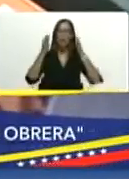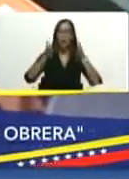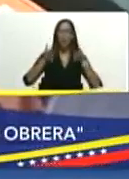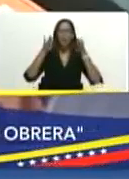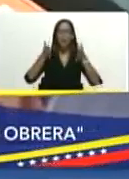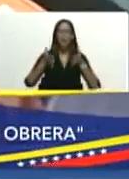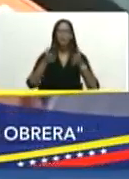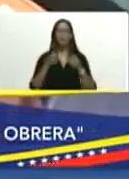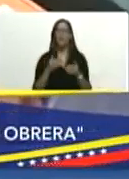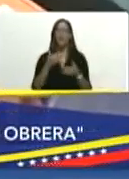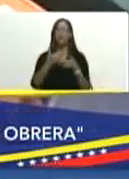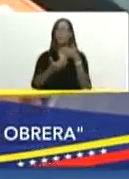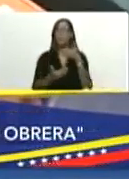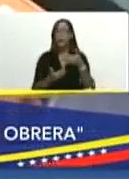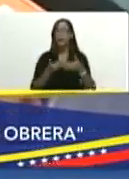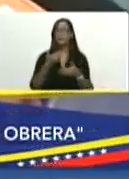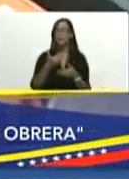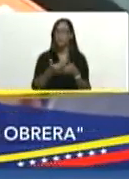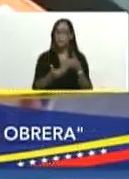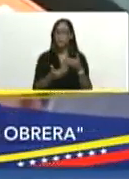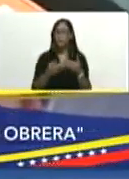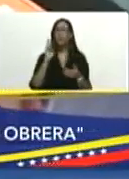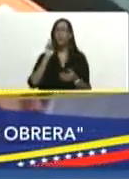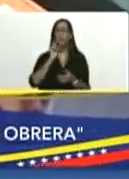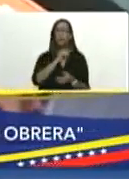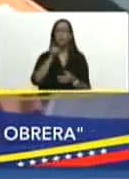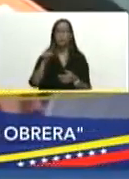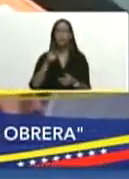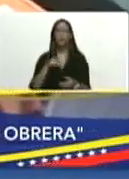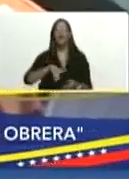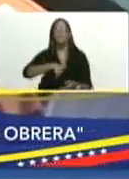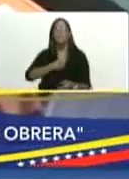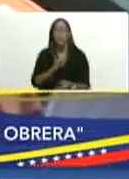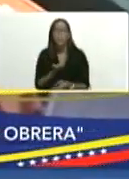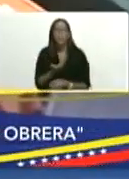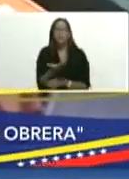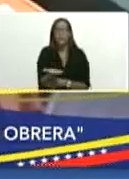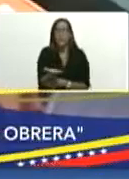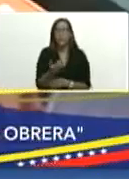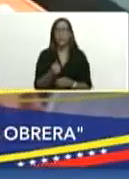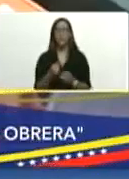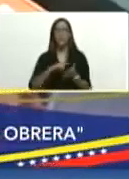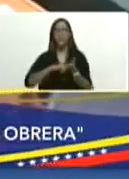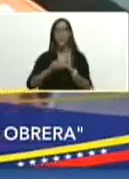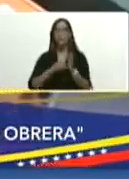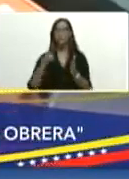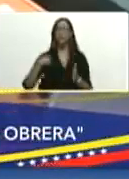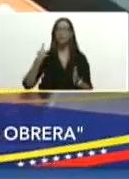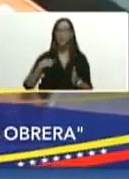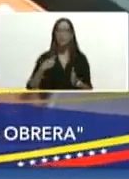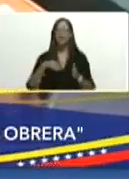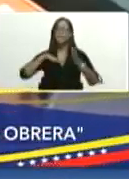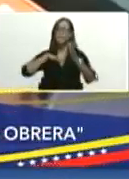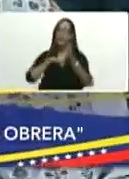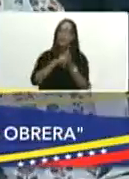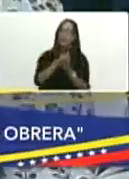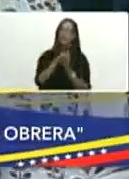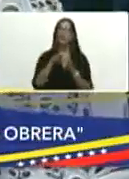de los pasos que ustedes han podido dar y del concepto que tienen para avanzar